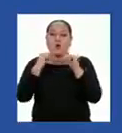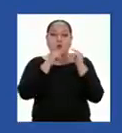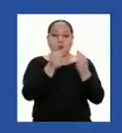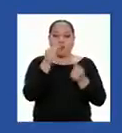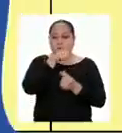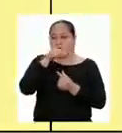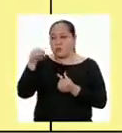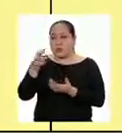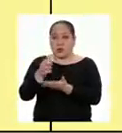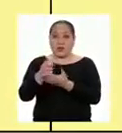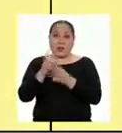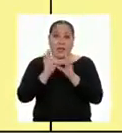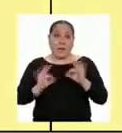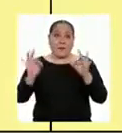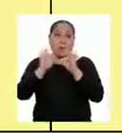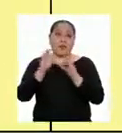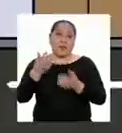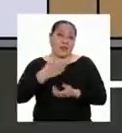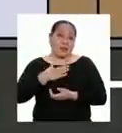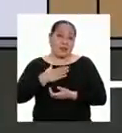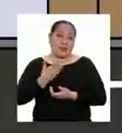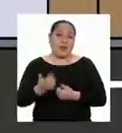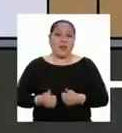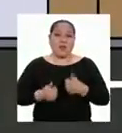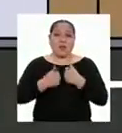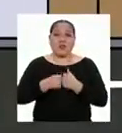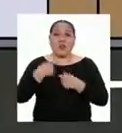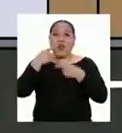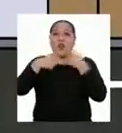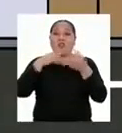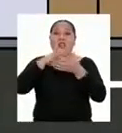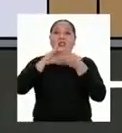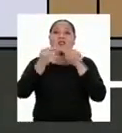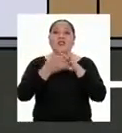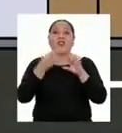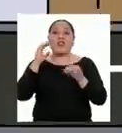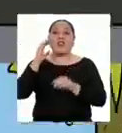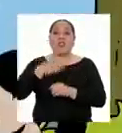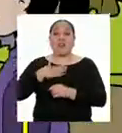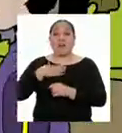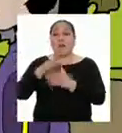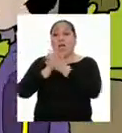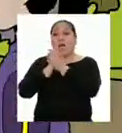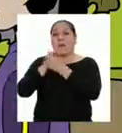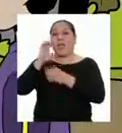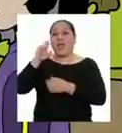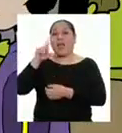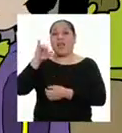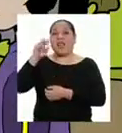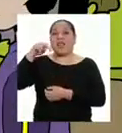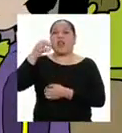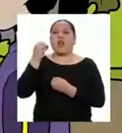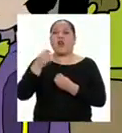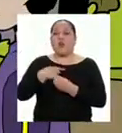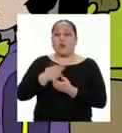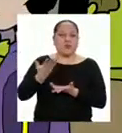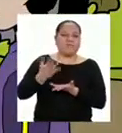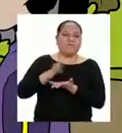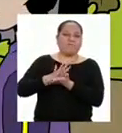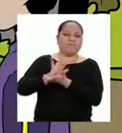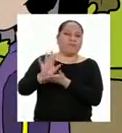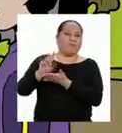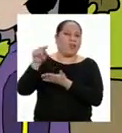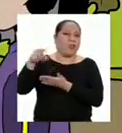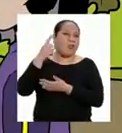vidas. Les conté la vieja historia de una amiga mía, Eliana, y de cómo las chicas de nuestro grupo reaccionamos cuando ella nos